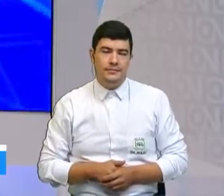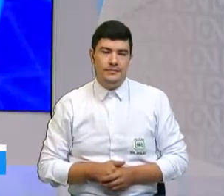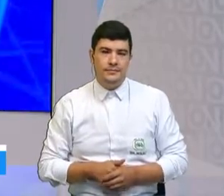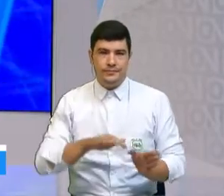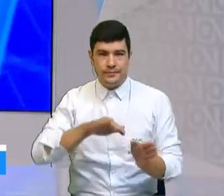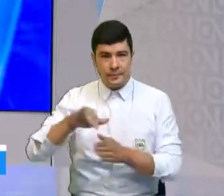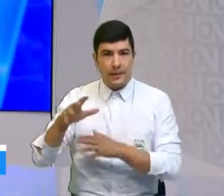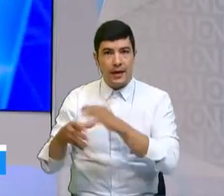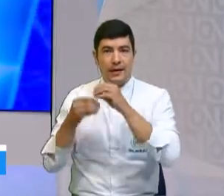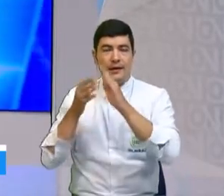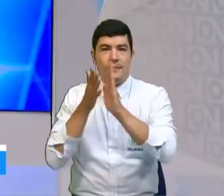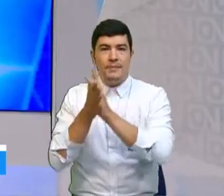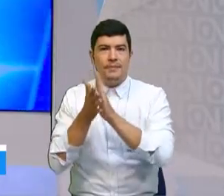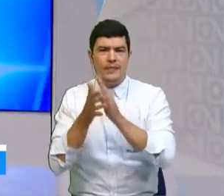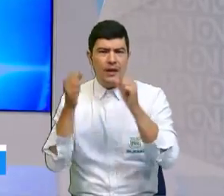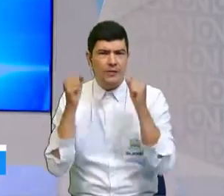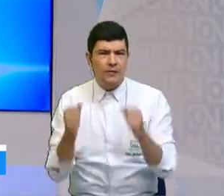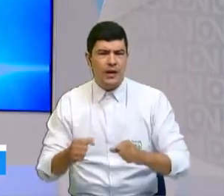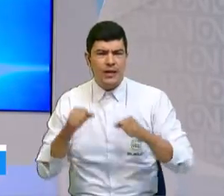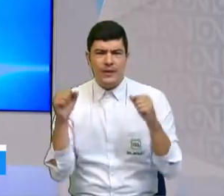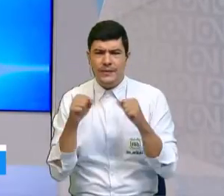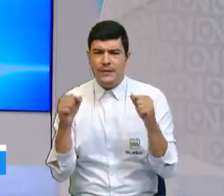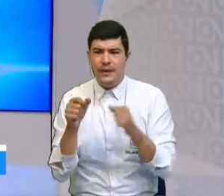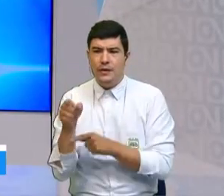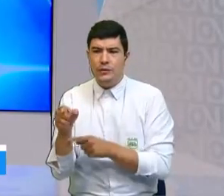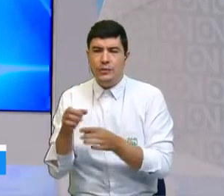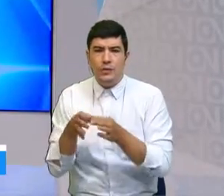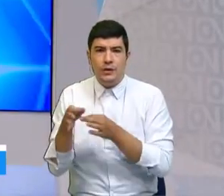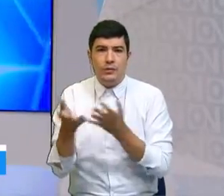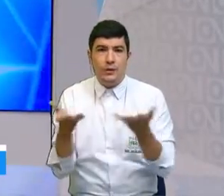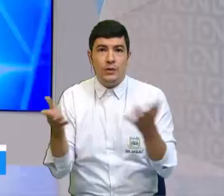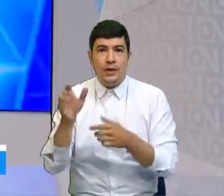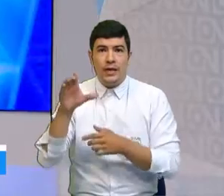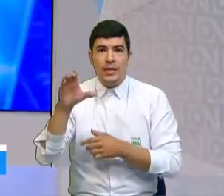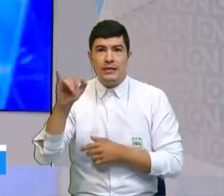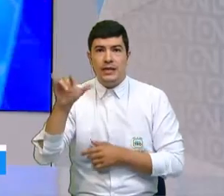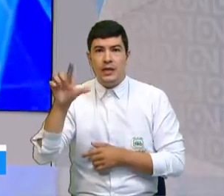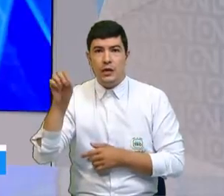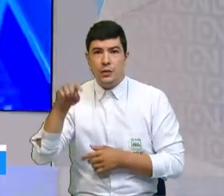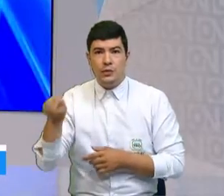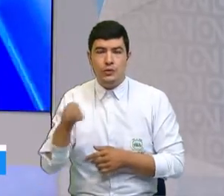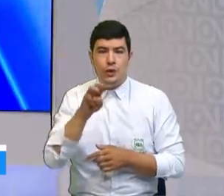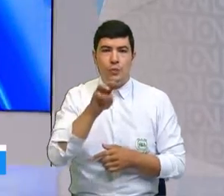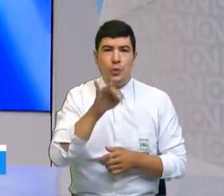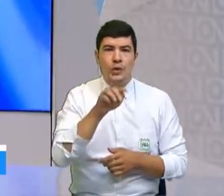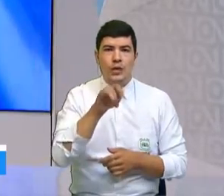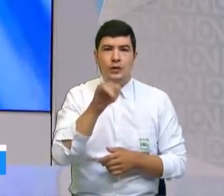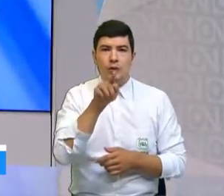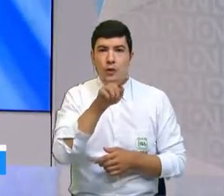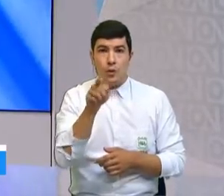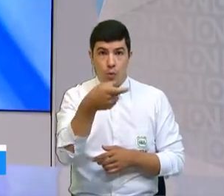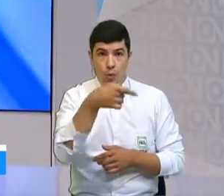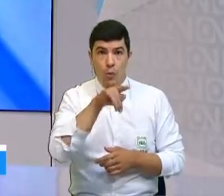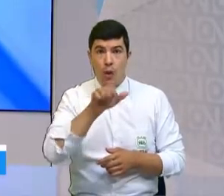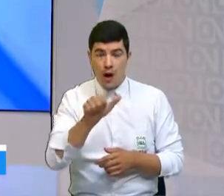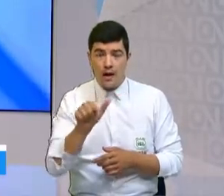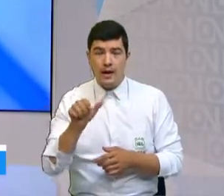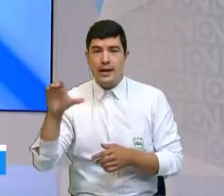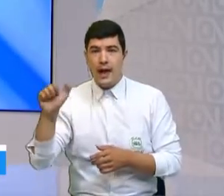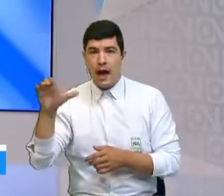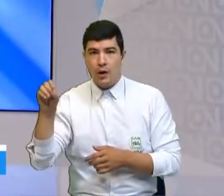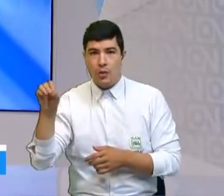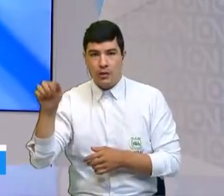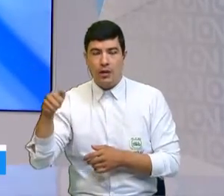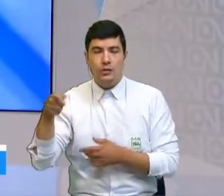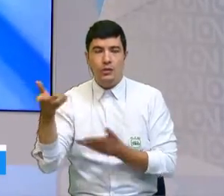Y en otras informaciones, fuertes heladas se han registrado en los municipios de Siloa, Mutiscua y Cácota, norte de Santander. Allí la comunidad